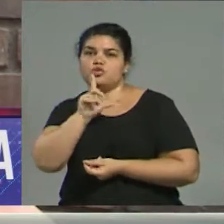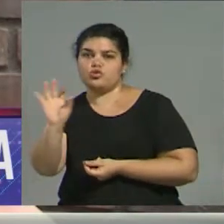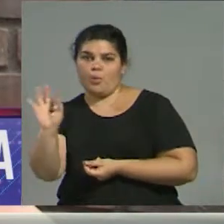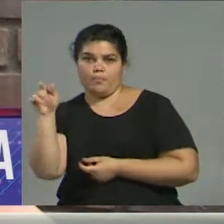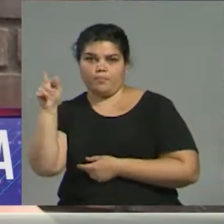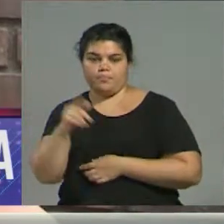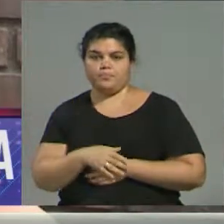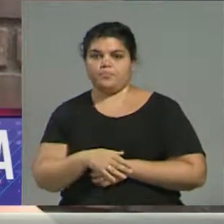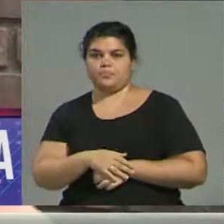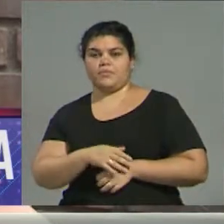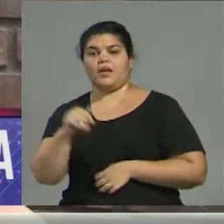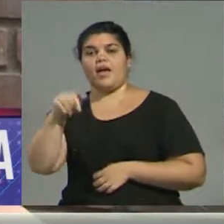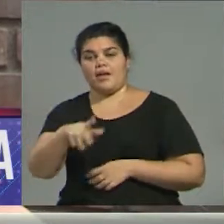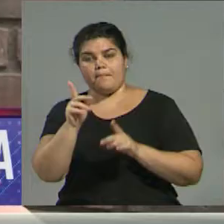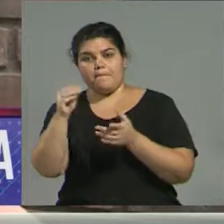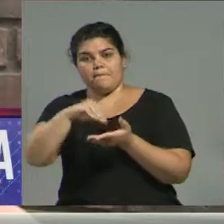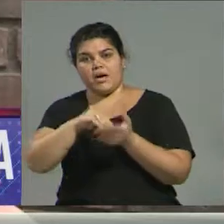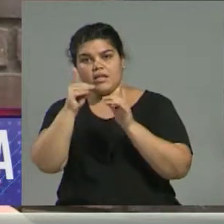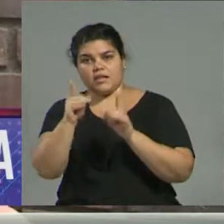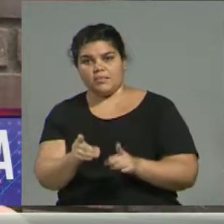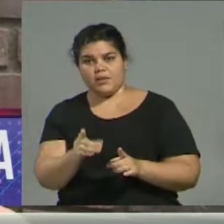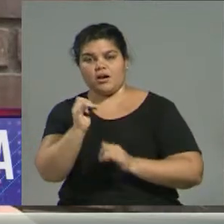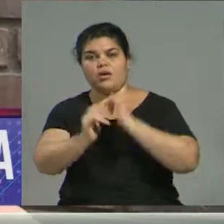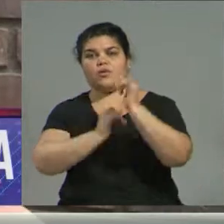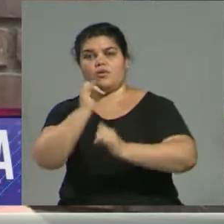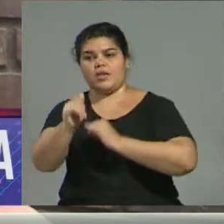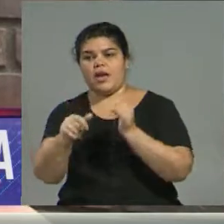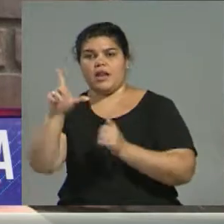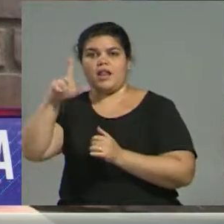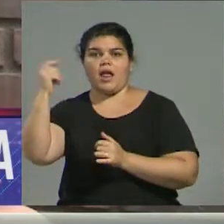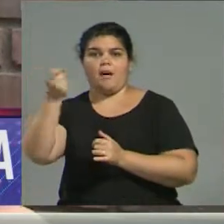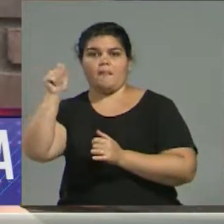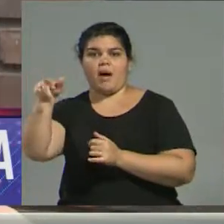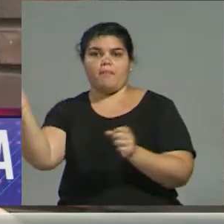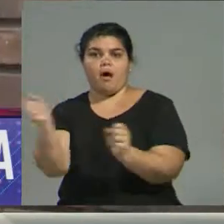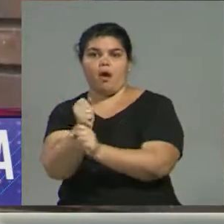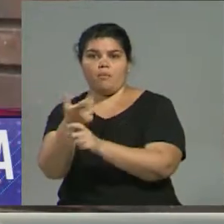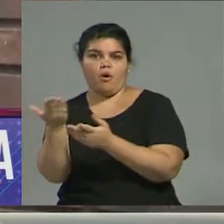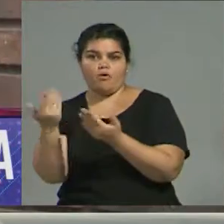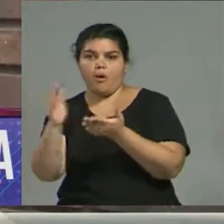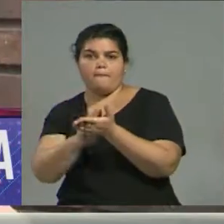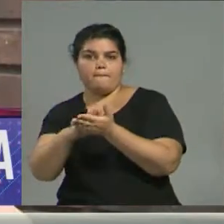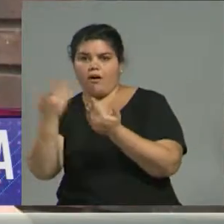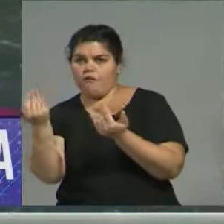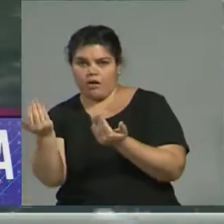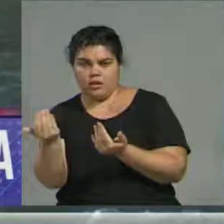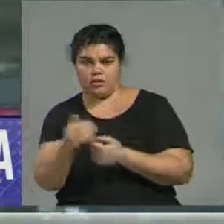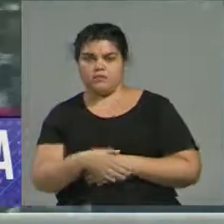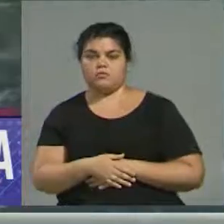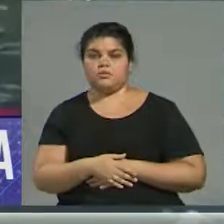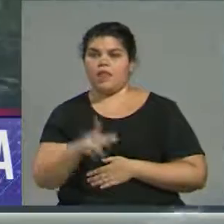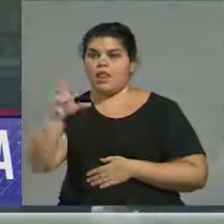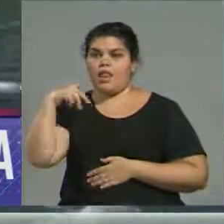de demostrar que la desertificación en la provincia de La Pampa no es tal. Pero la Pampa ha sido muy dura en